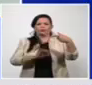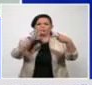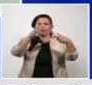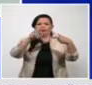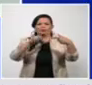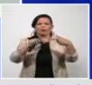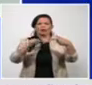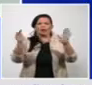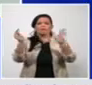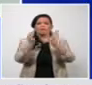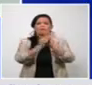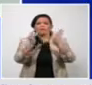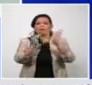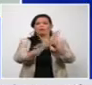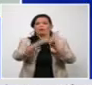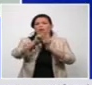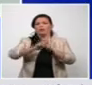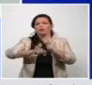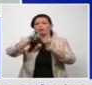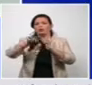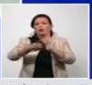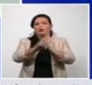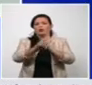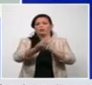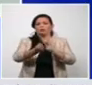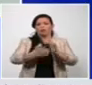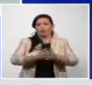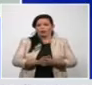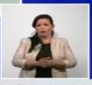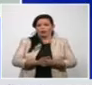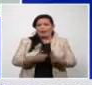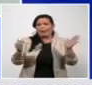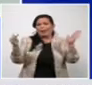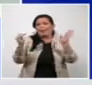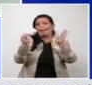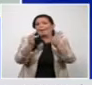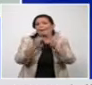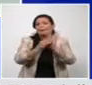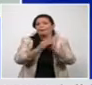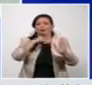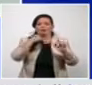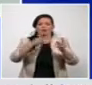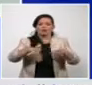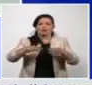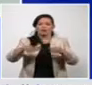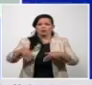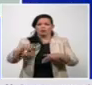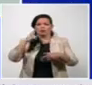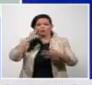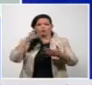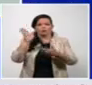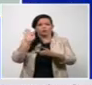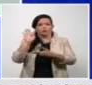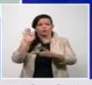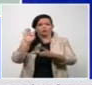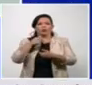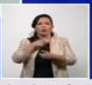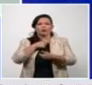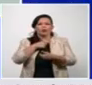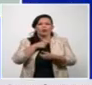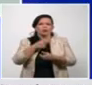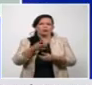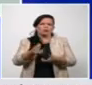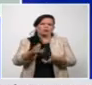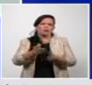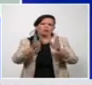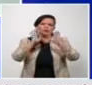de casos confirmados, los miles de fallecidos, ahí están. Yo nada más que me voy a referir a las tasas, que quita el efecto de la